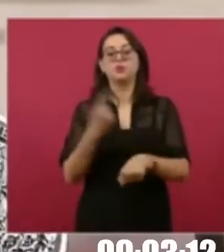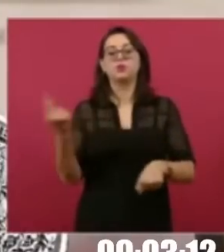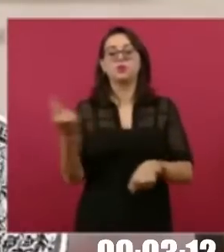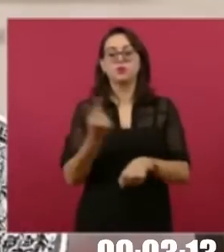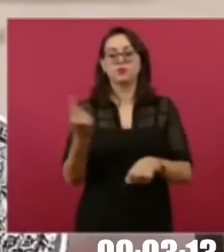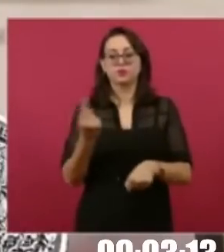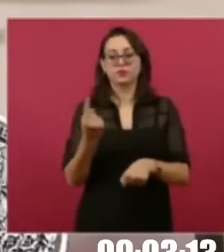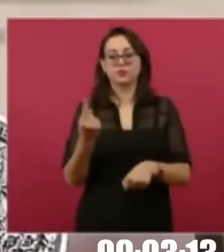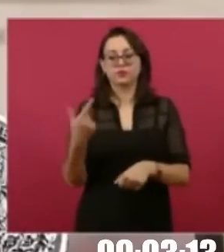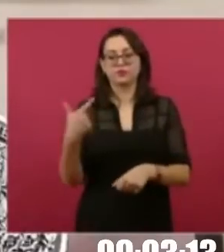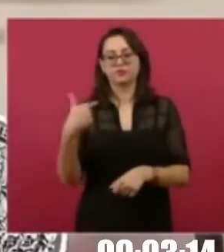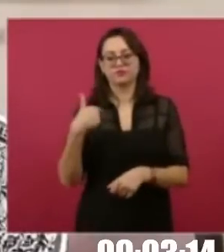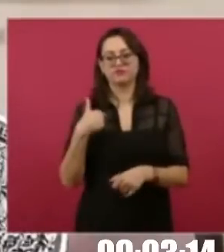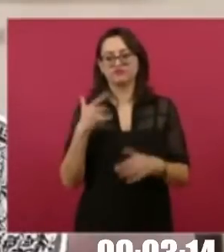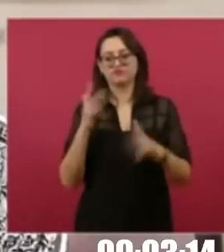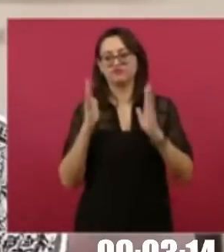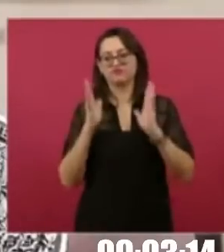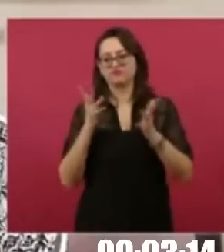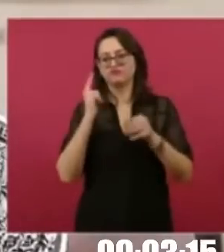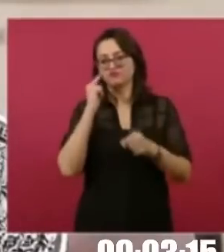está apoyando